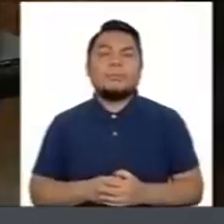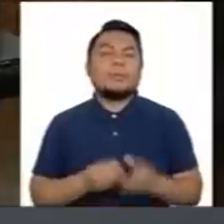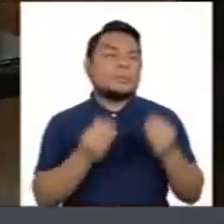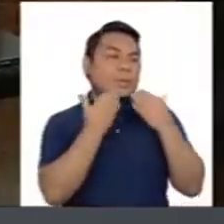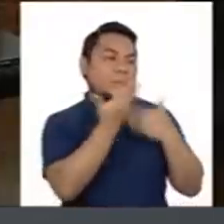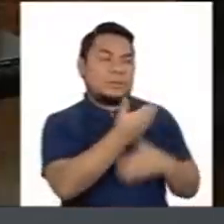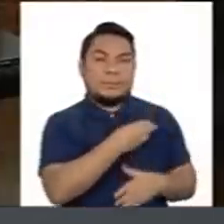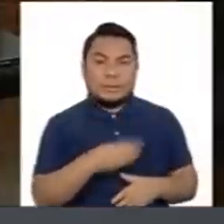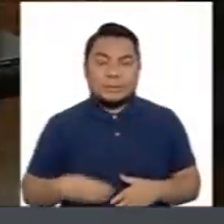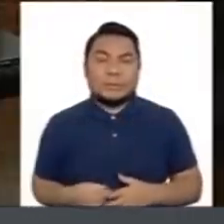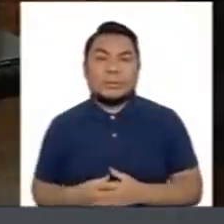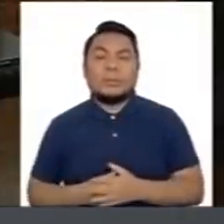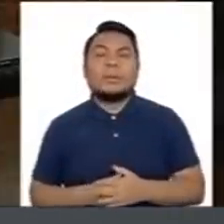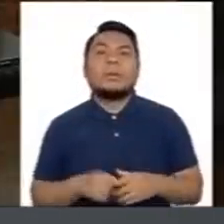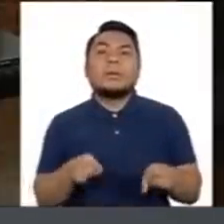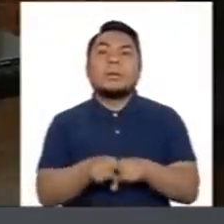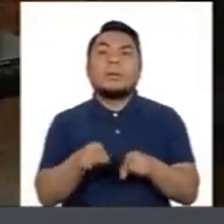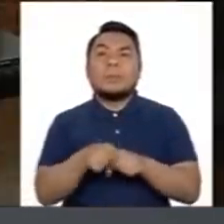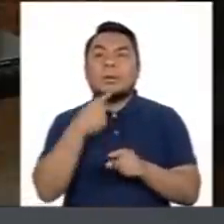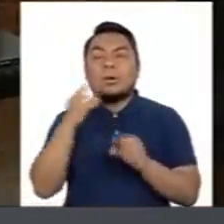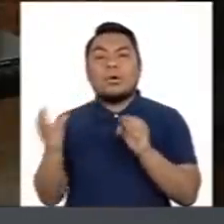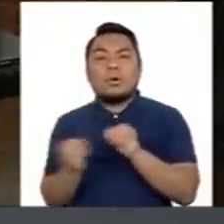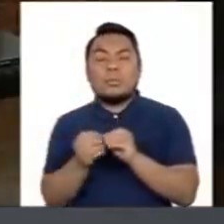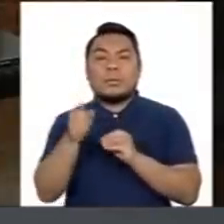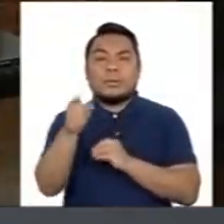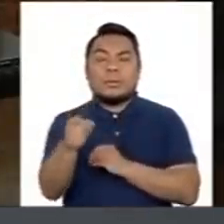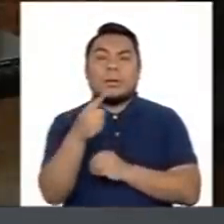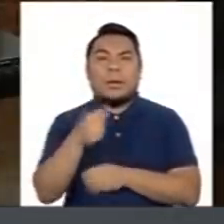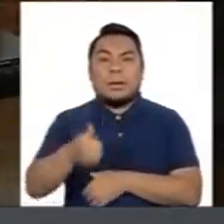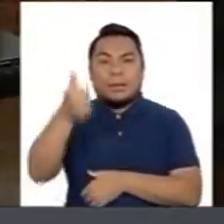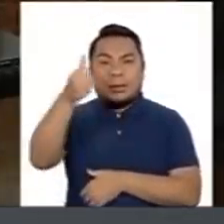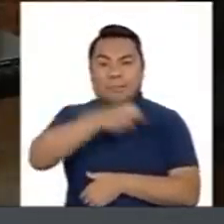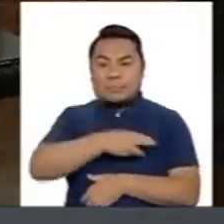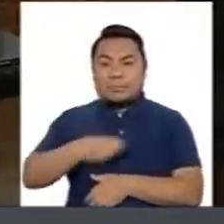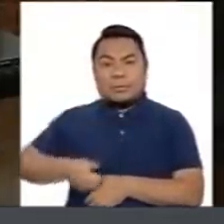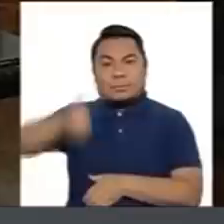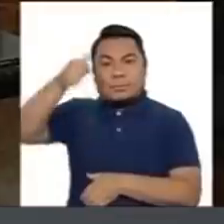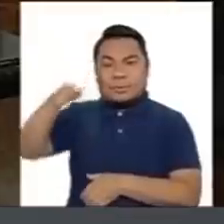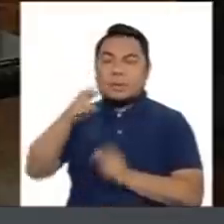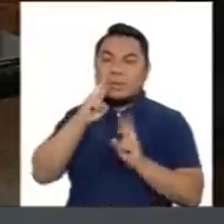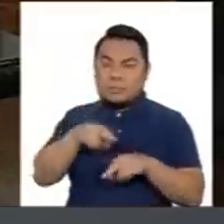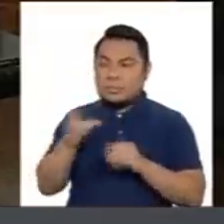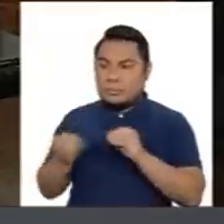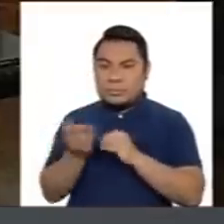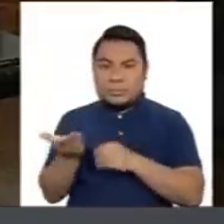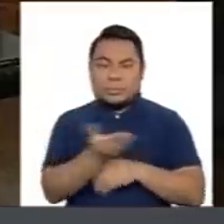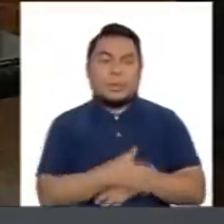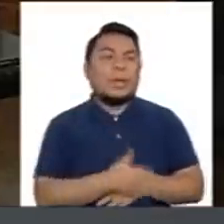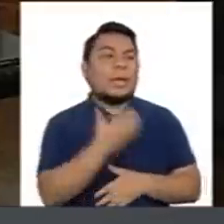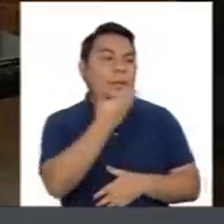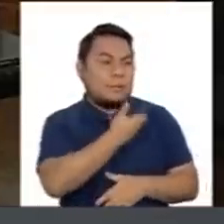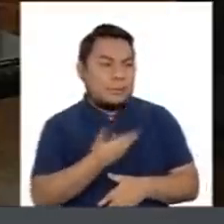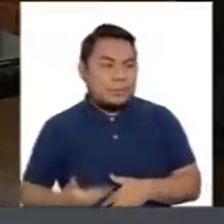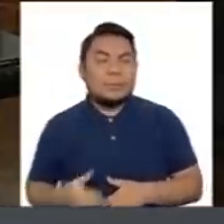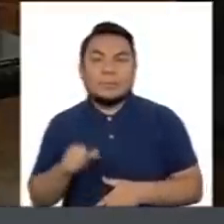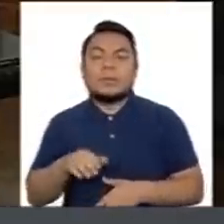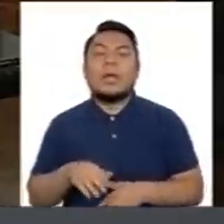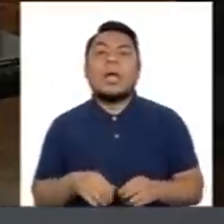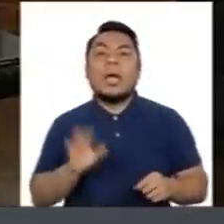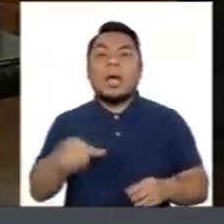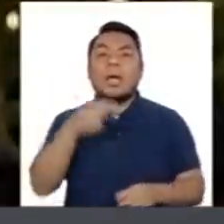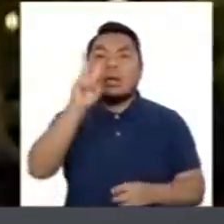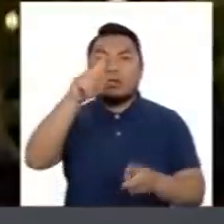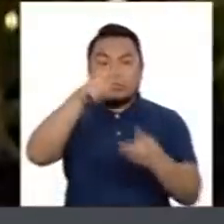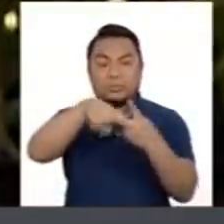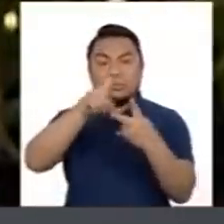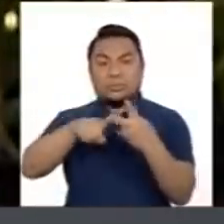Muchas gracias, ministra. También complementa el premier la respuesta. Sí, presidente, gracias. Sí, hay dos medidas que han sido